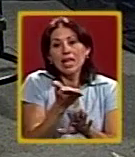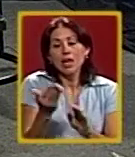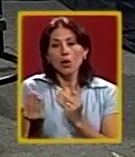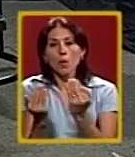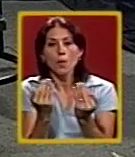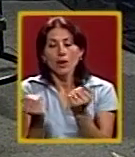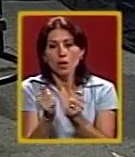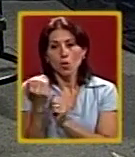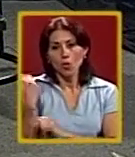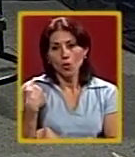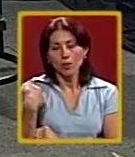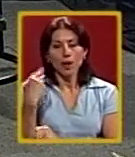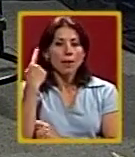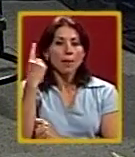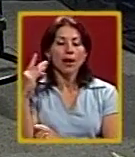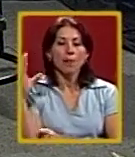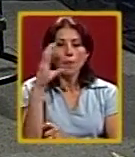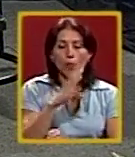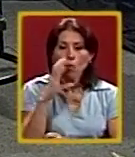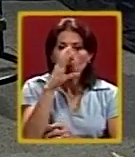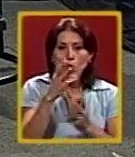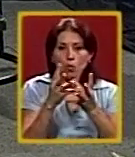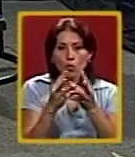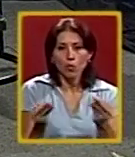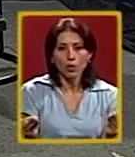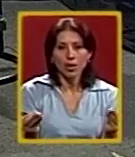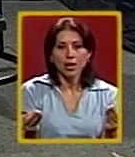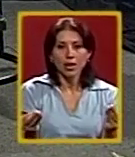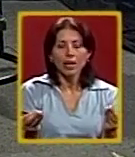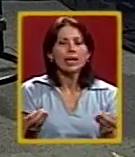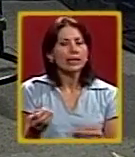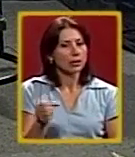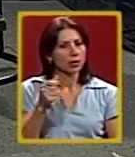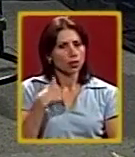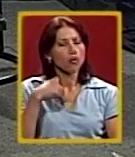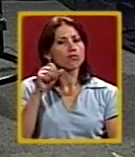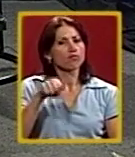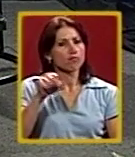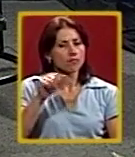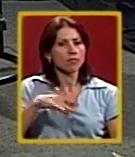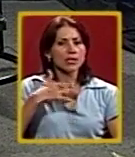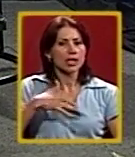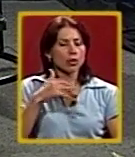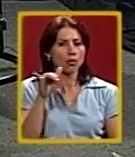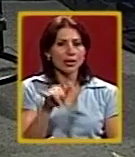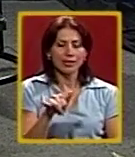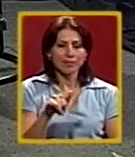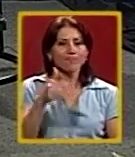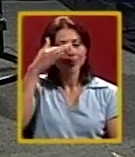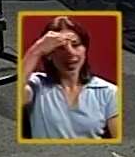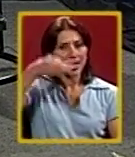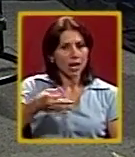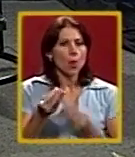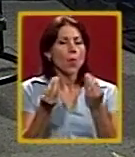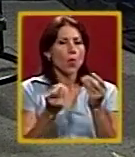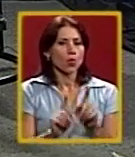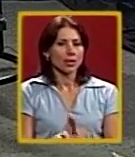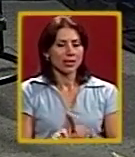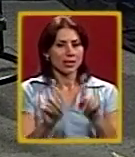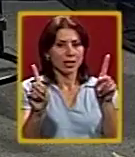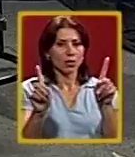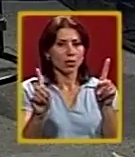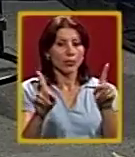para buscar soluciones de problemas. Y sí lo siento así y creo que sí es muy distinto y que tenemos